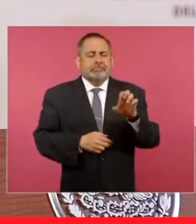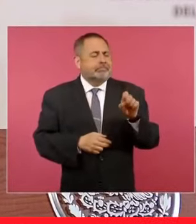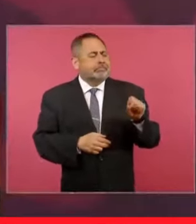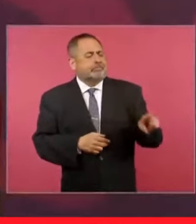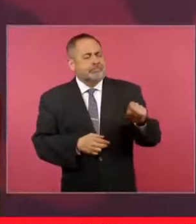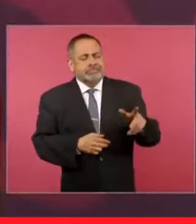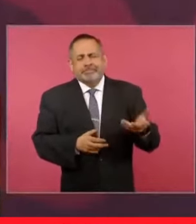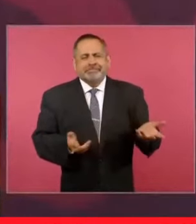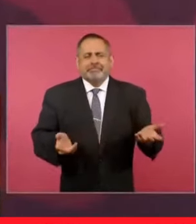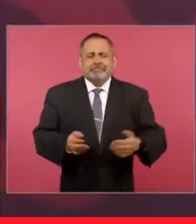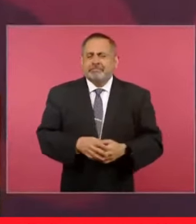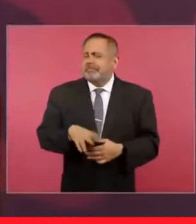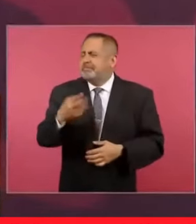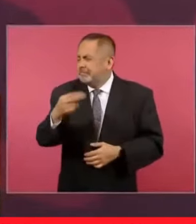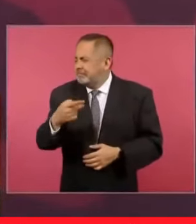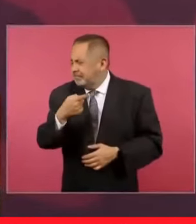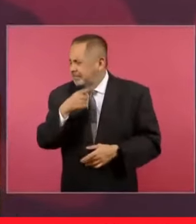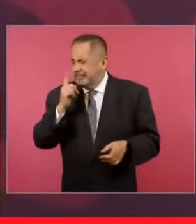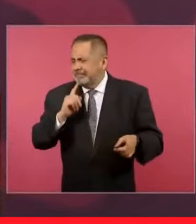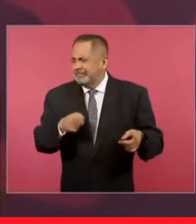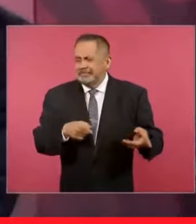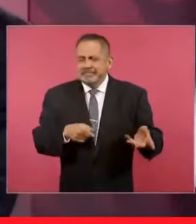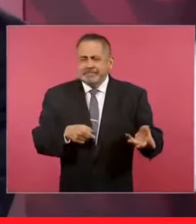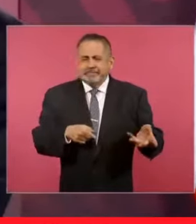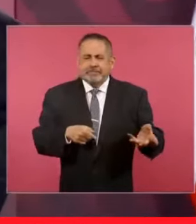siempre Cómo se